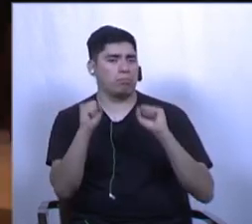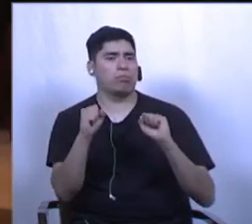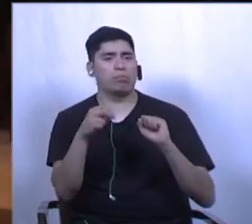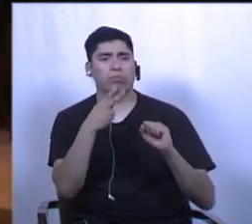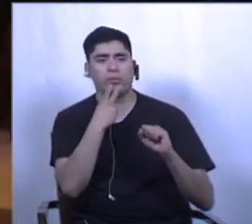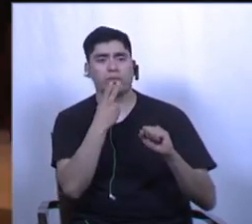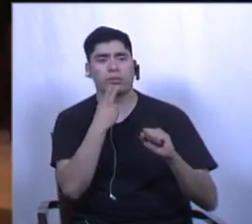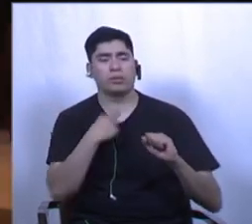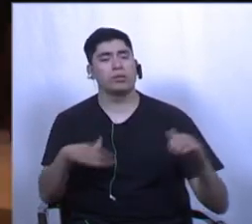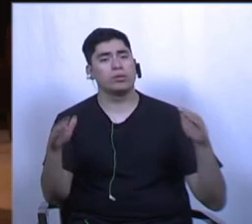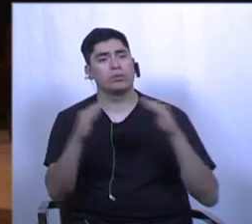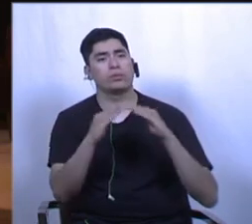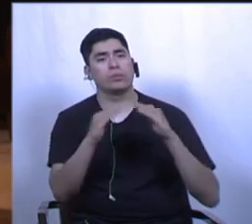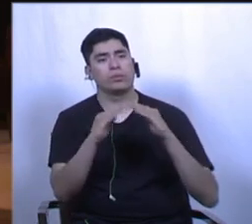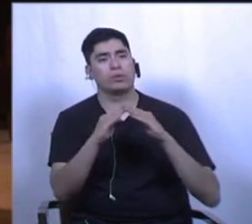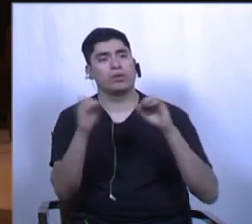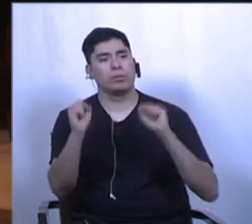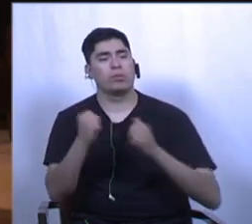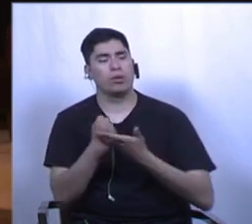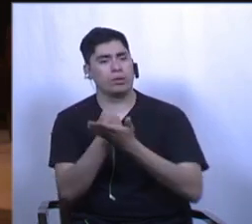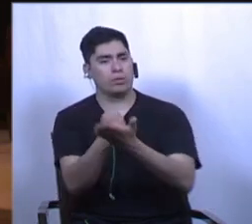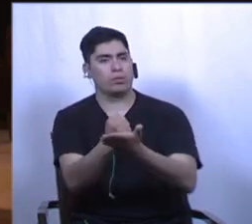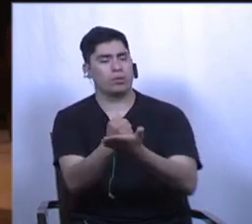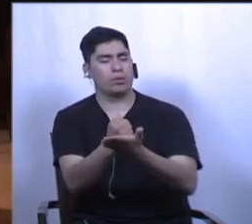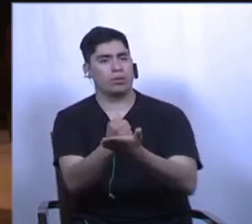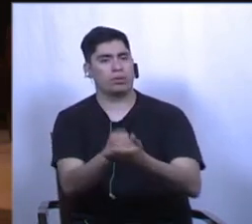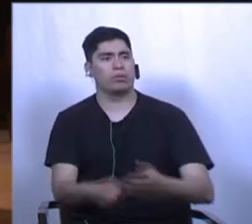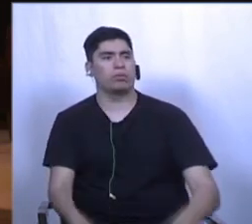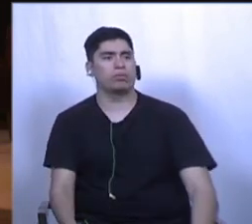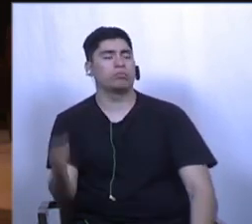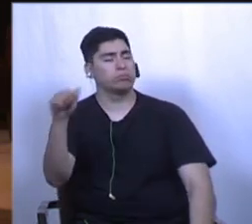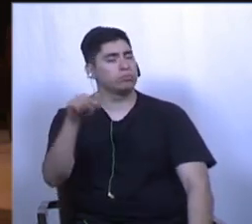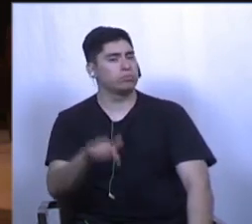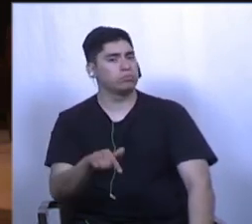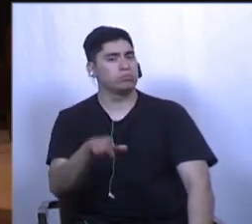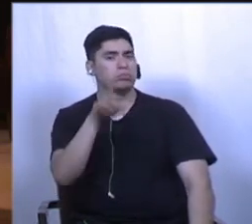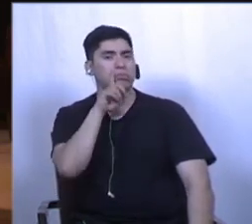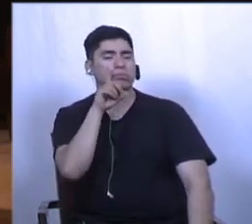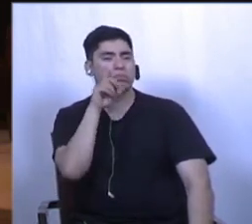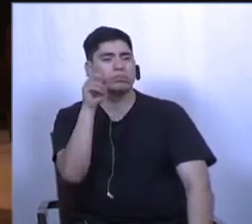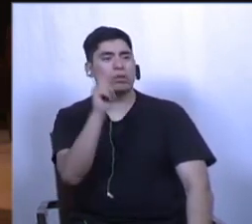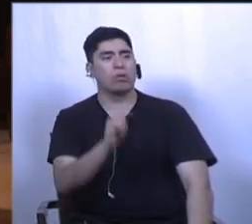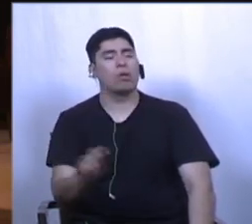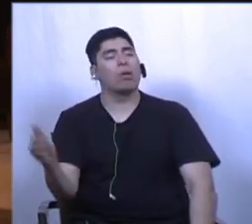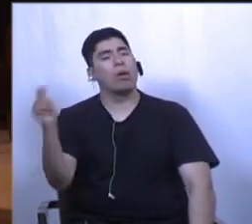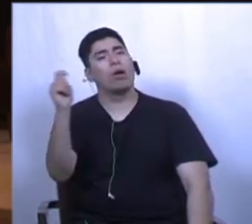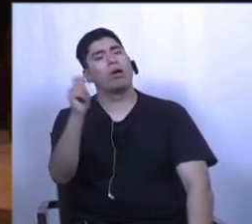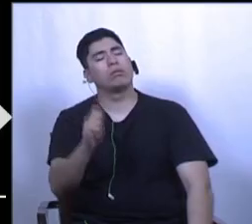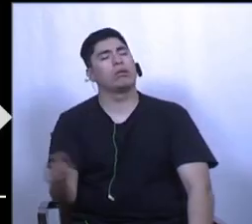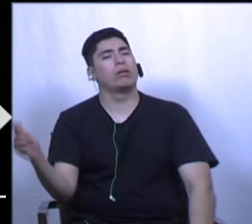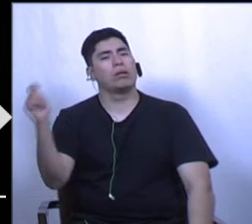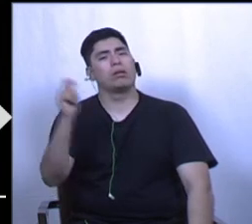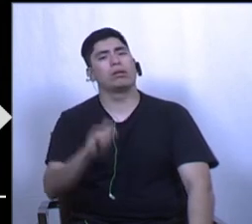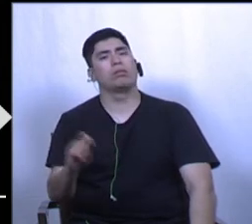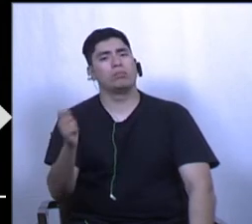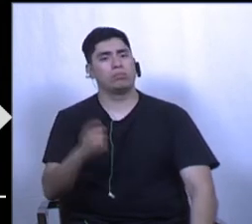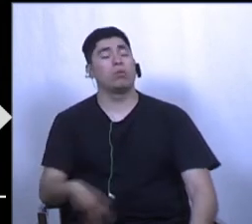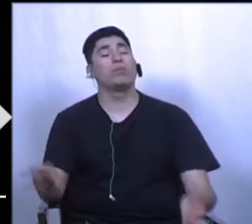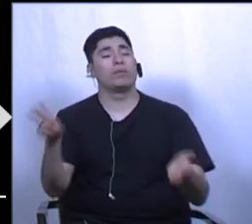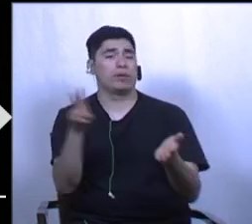su casa y ayudarlos. Esto, que tiene que ver con la terapia de la demencia, se está volviendo una